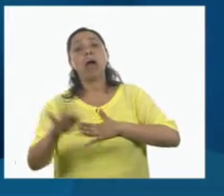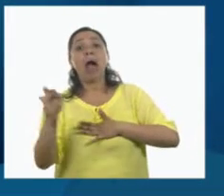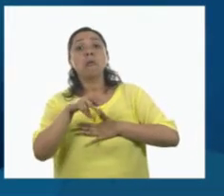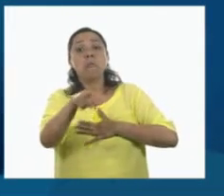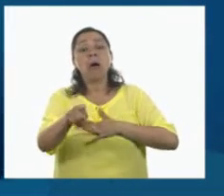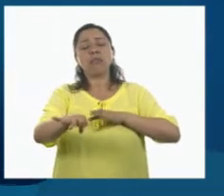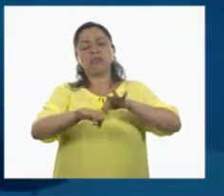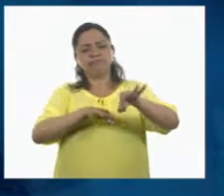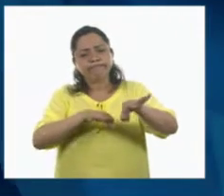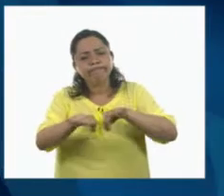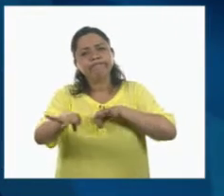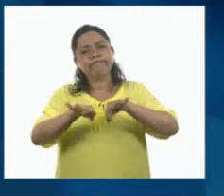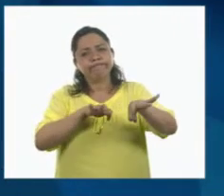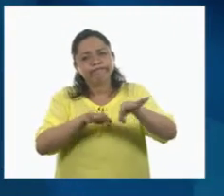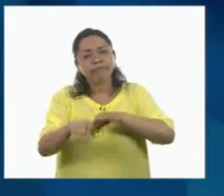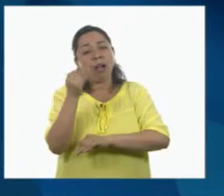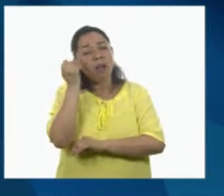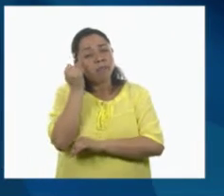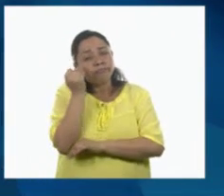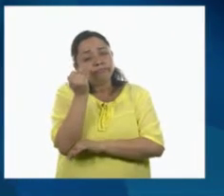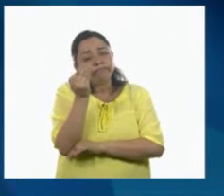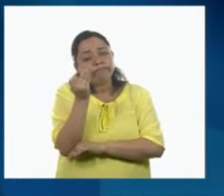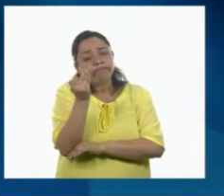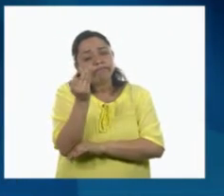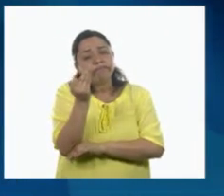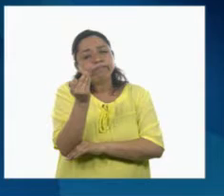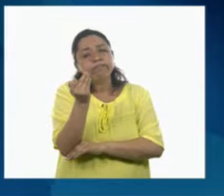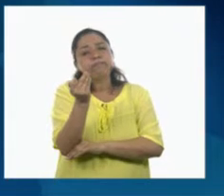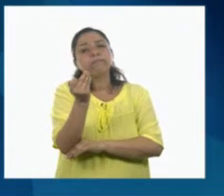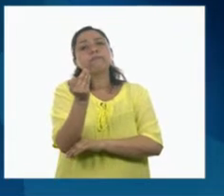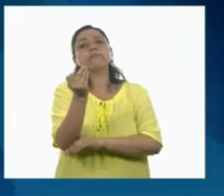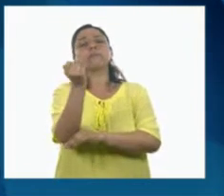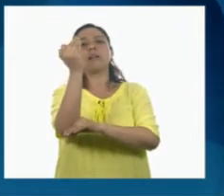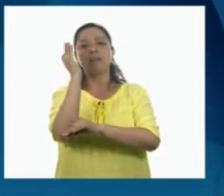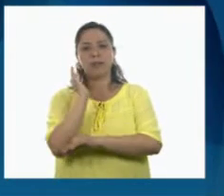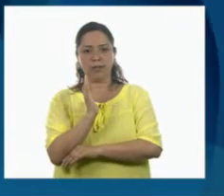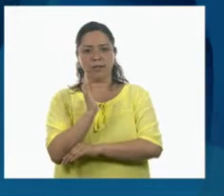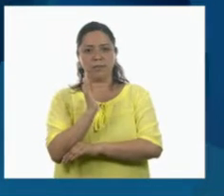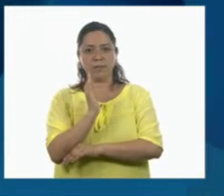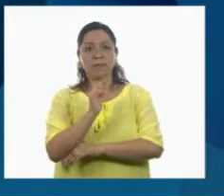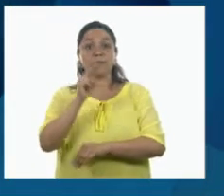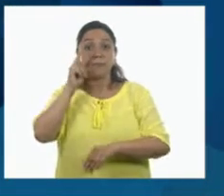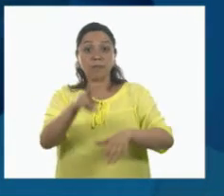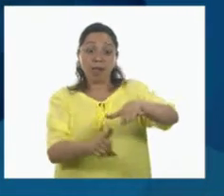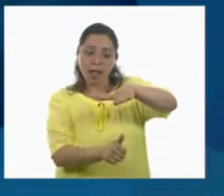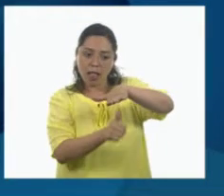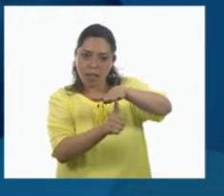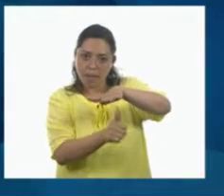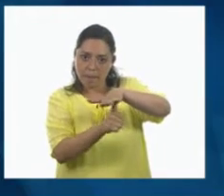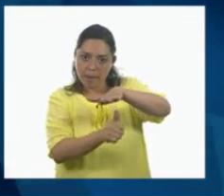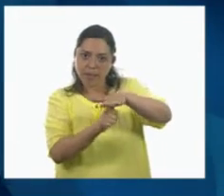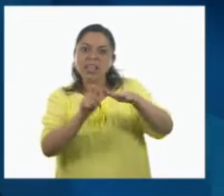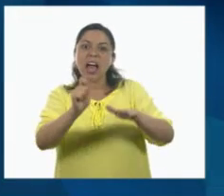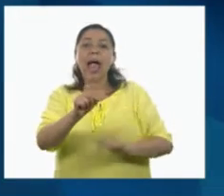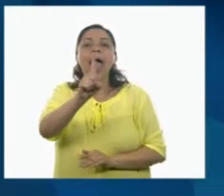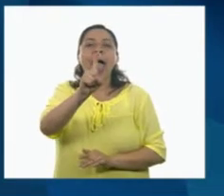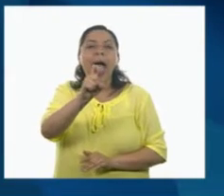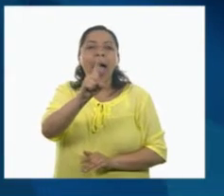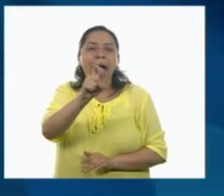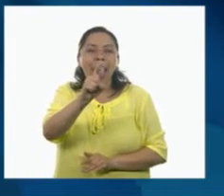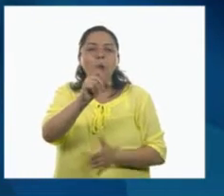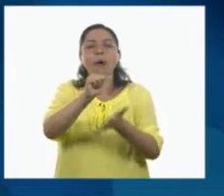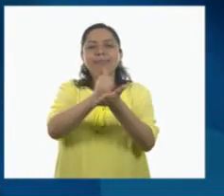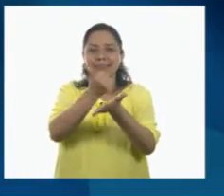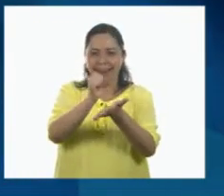de trabajo era muy larga. Además, vemos en la mesa Agua de horchata.